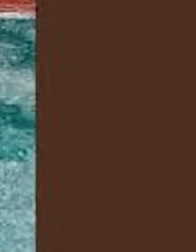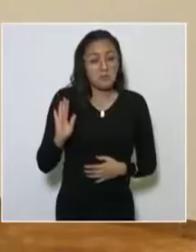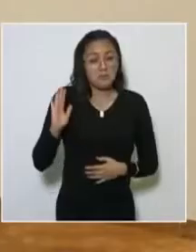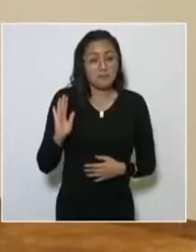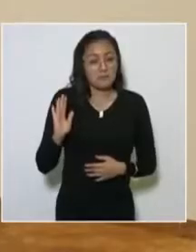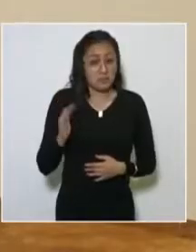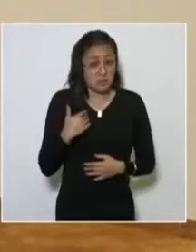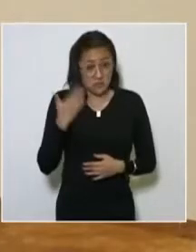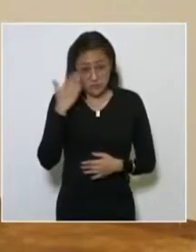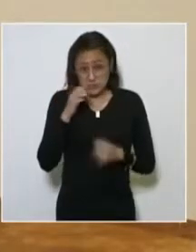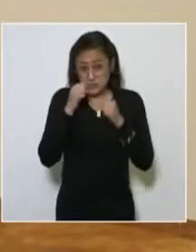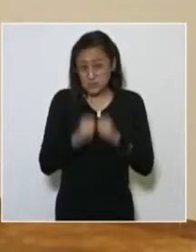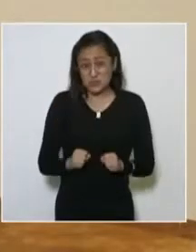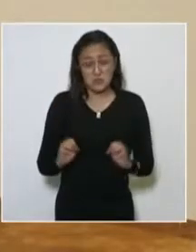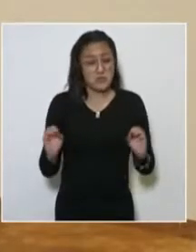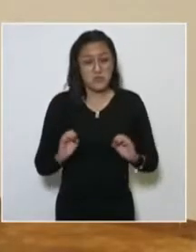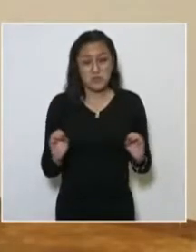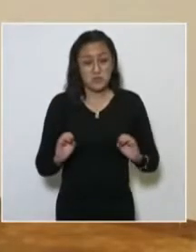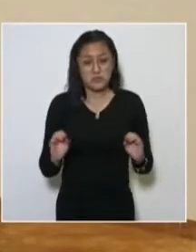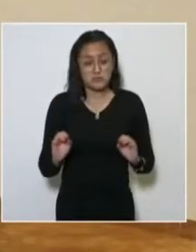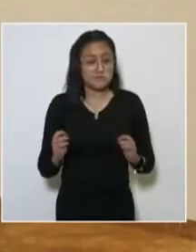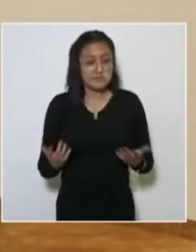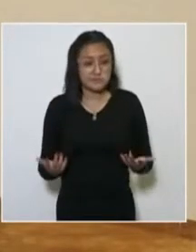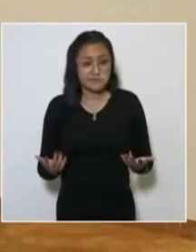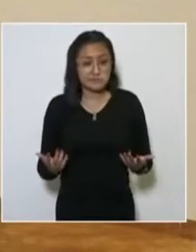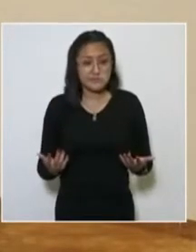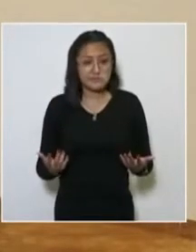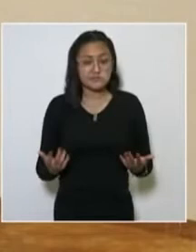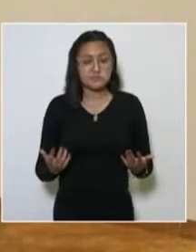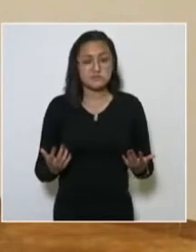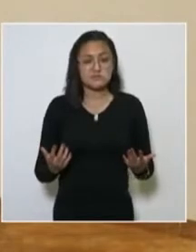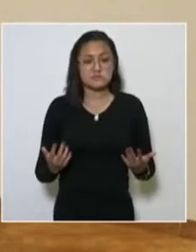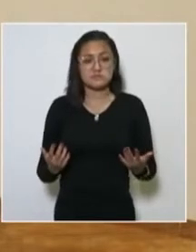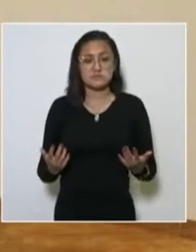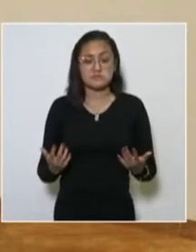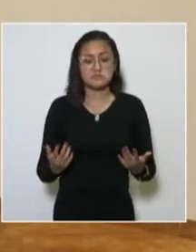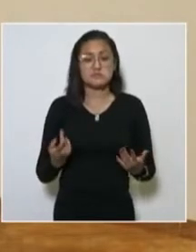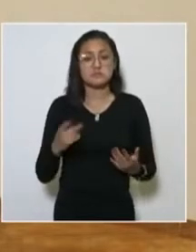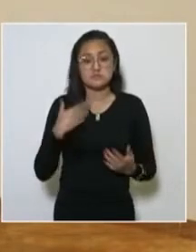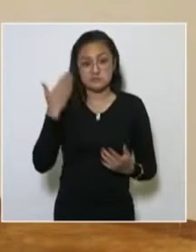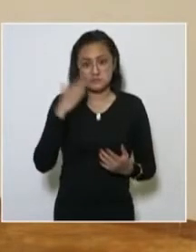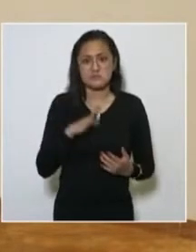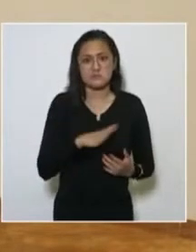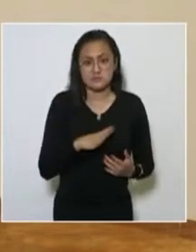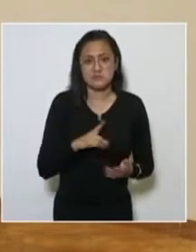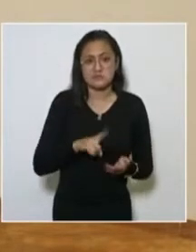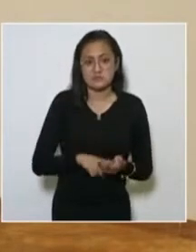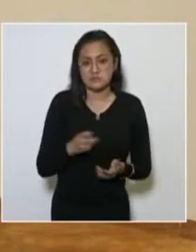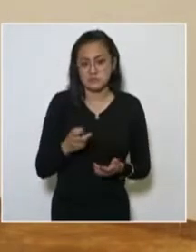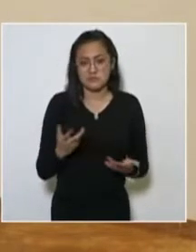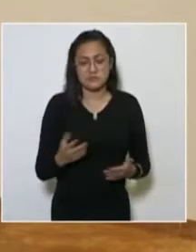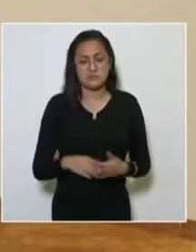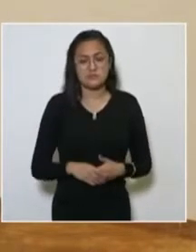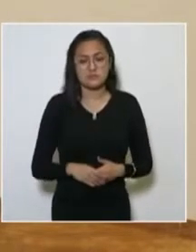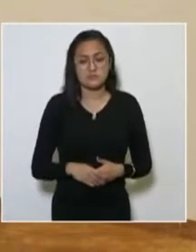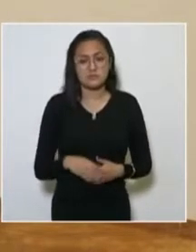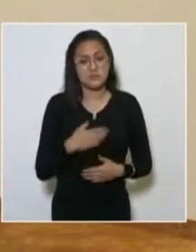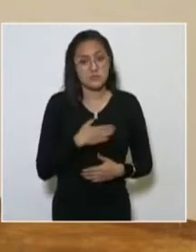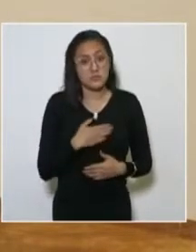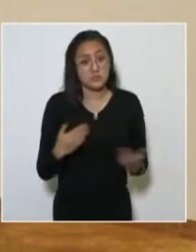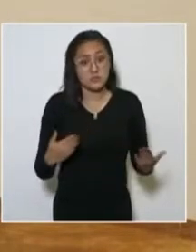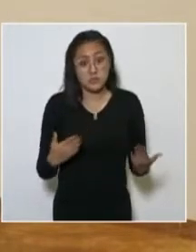arma. No conozco en físico nada, ningún mandamiento, pero sé que lo hay. Y bueno, pues a